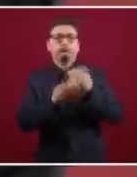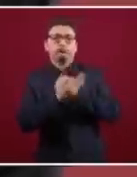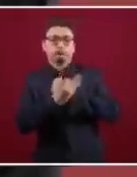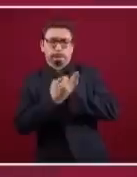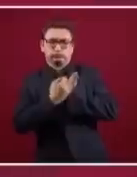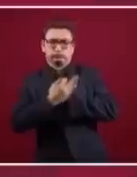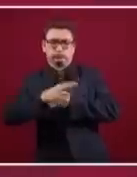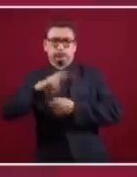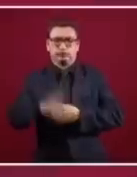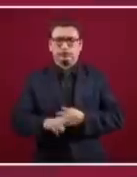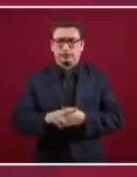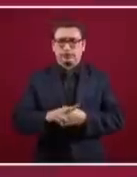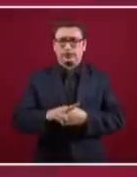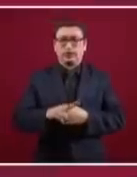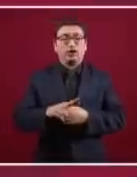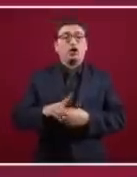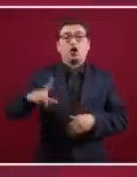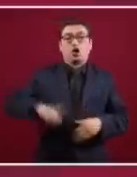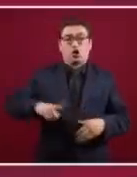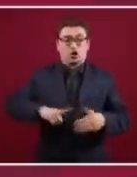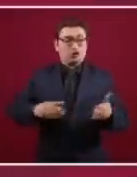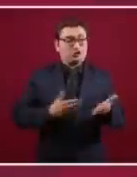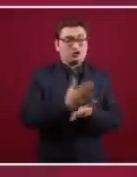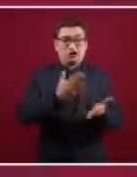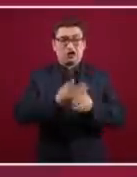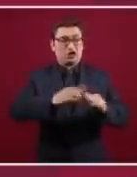que no haya ese afán autoritario